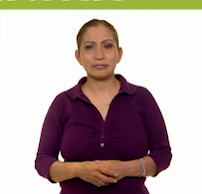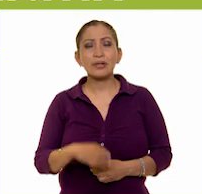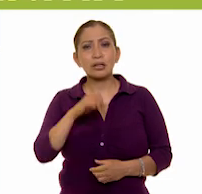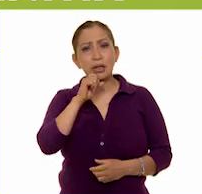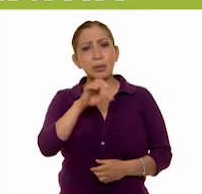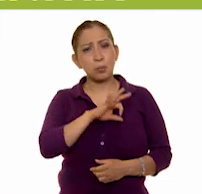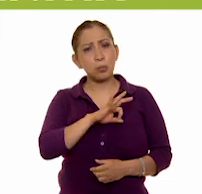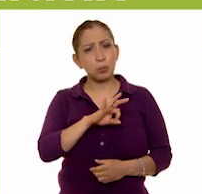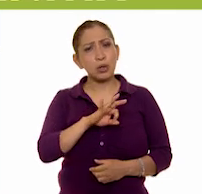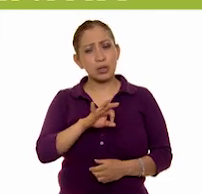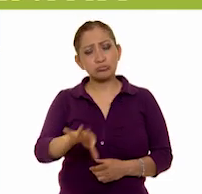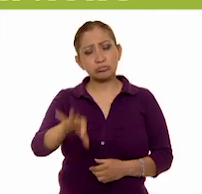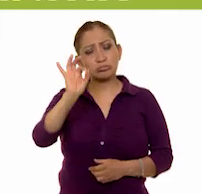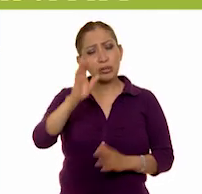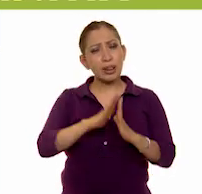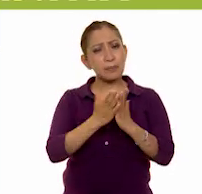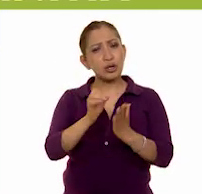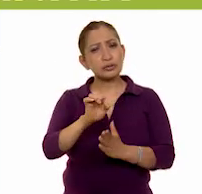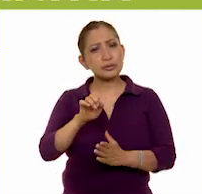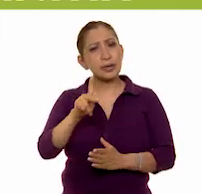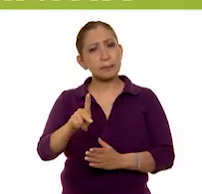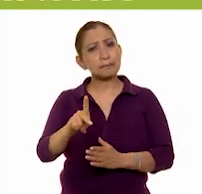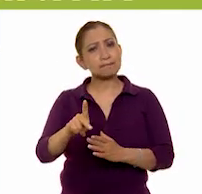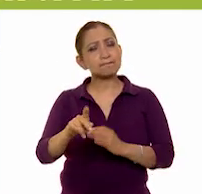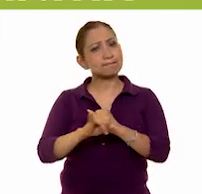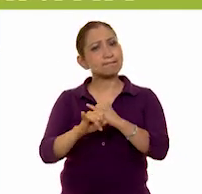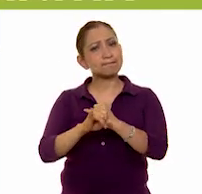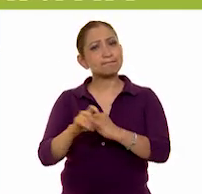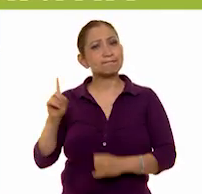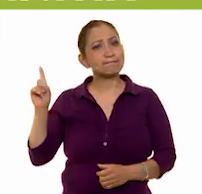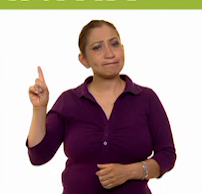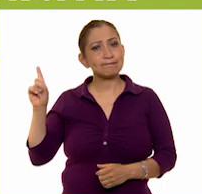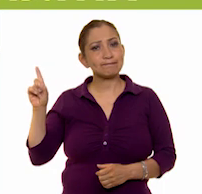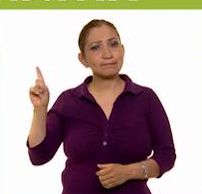También puedes encontrar los libros de texto en la página